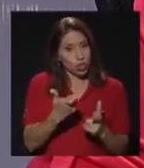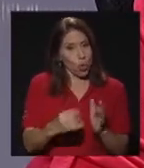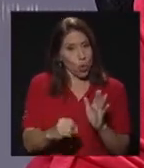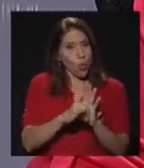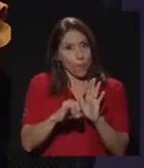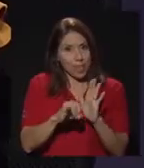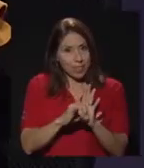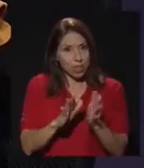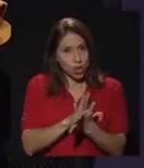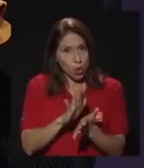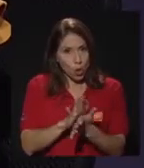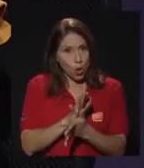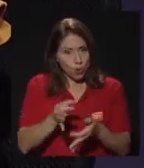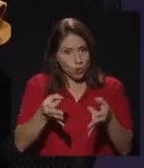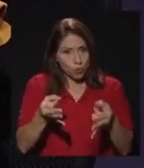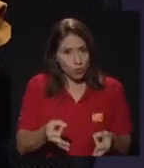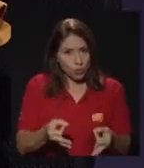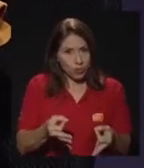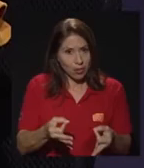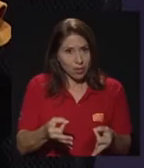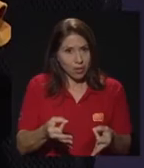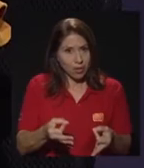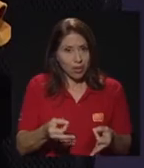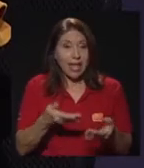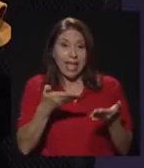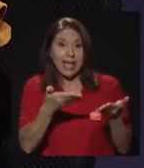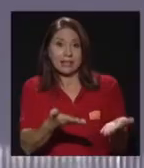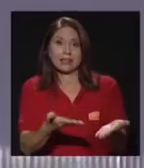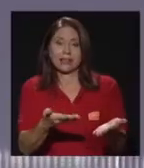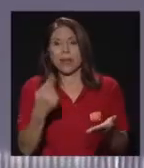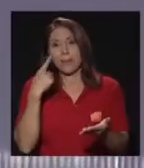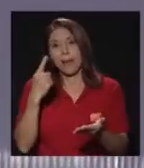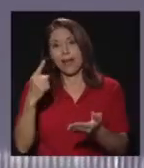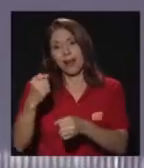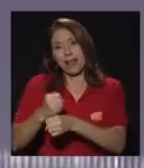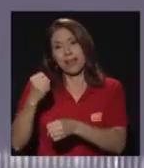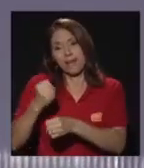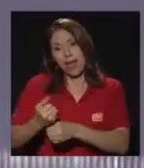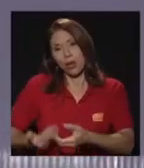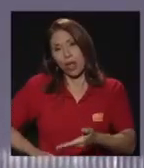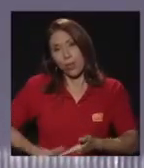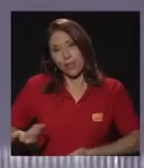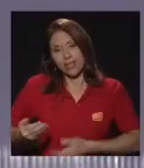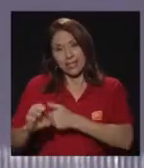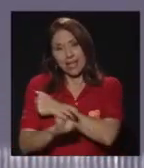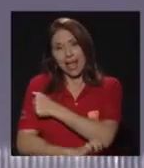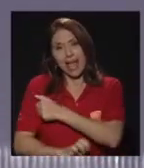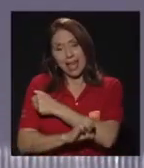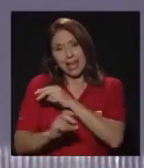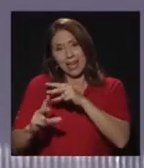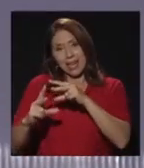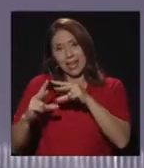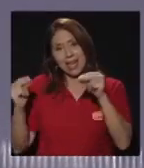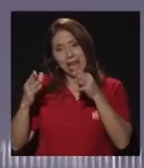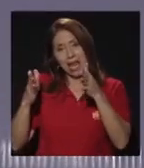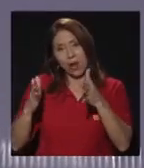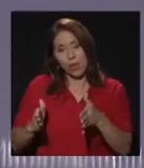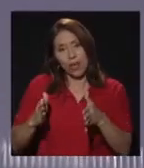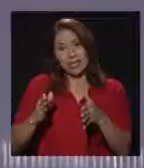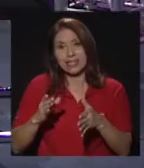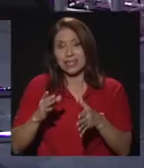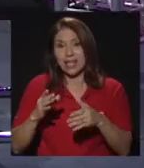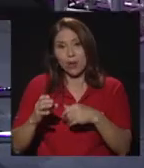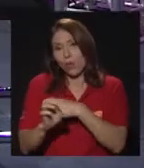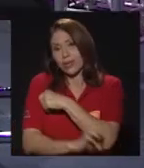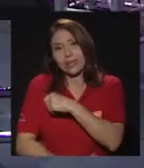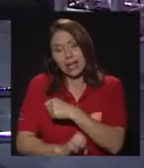su cédula de identidad, es sumamente difícil para la trabajadora doméstica nicaragüense o